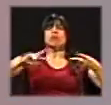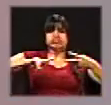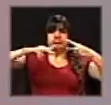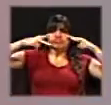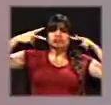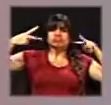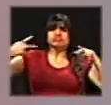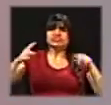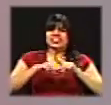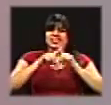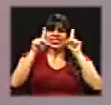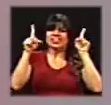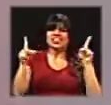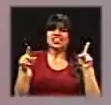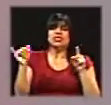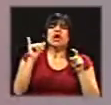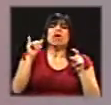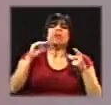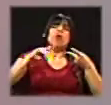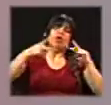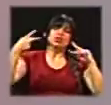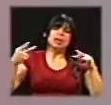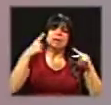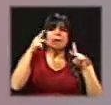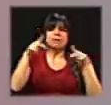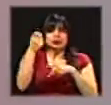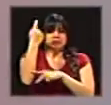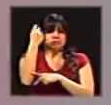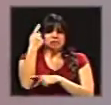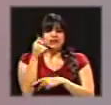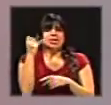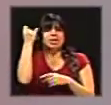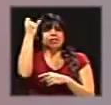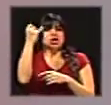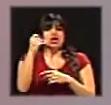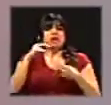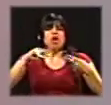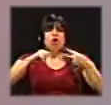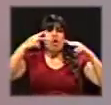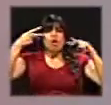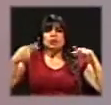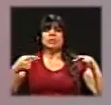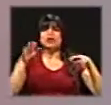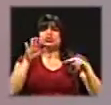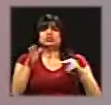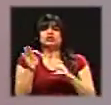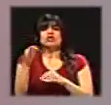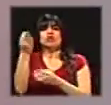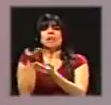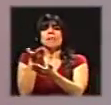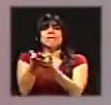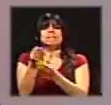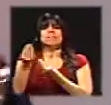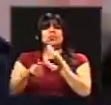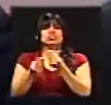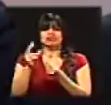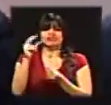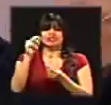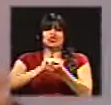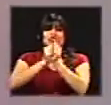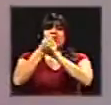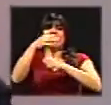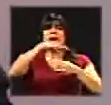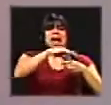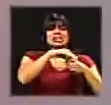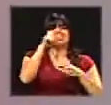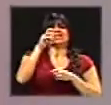radicalmente, que contraponga, para quienes entienden de ideología, el modo de producción. Ahora, no está haciendo una reforma agraria del